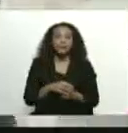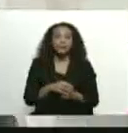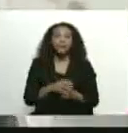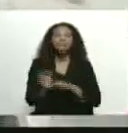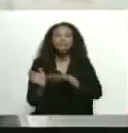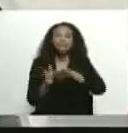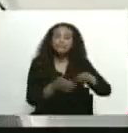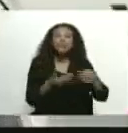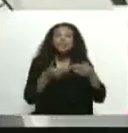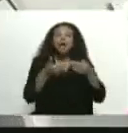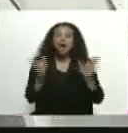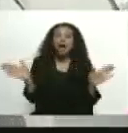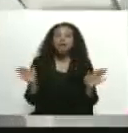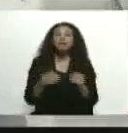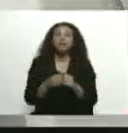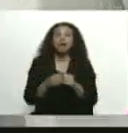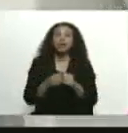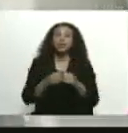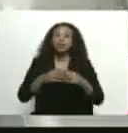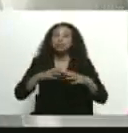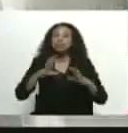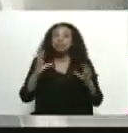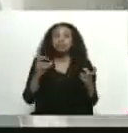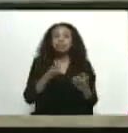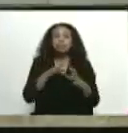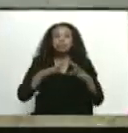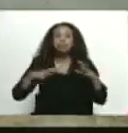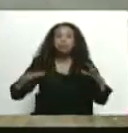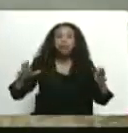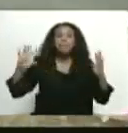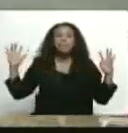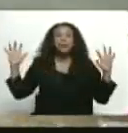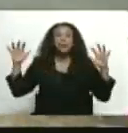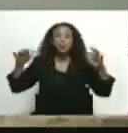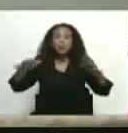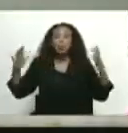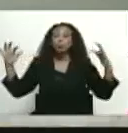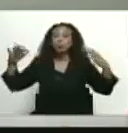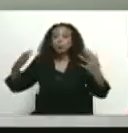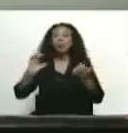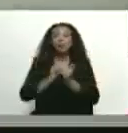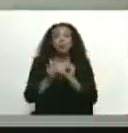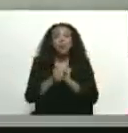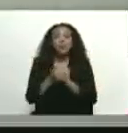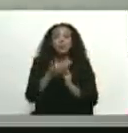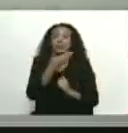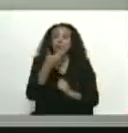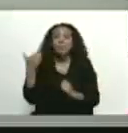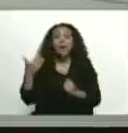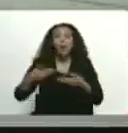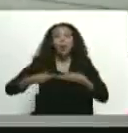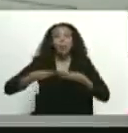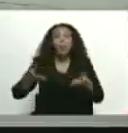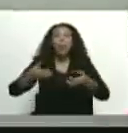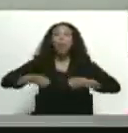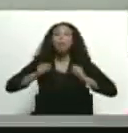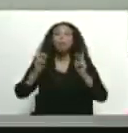Se le abre un futuro gigantesco para que este colectivo le dé la.